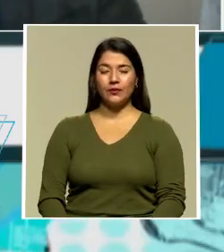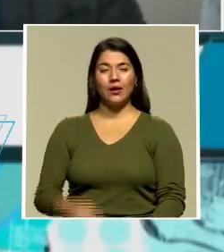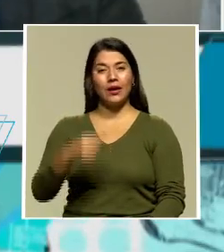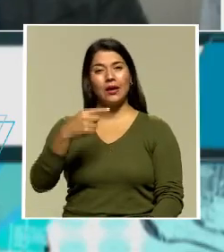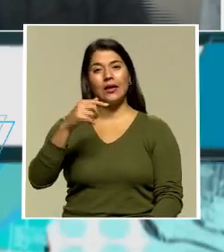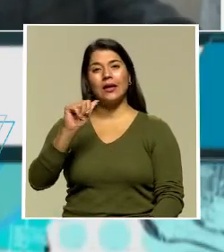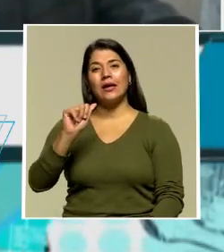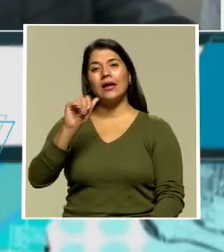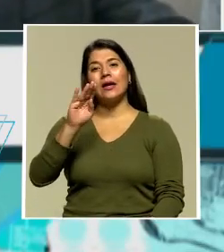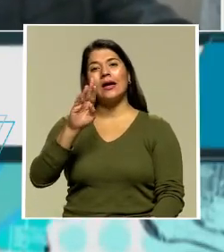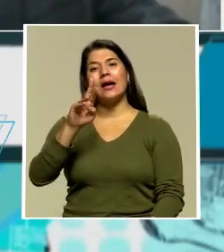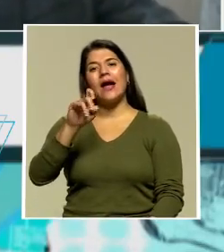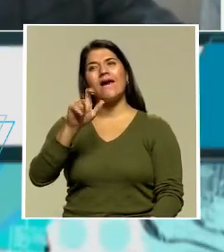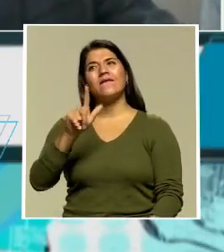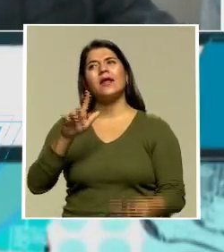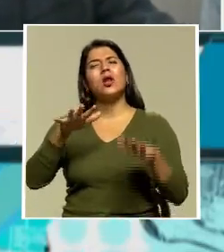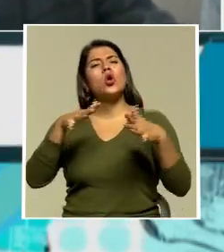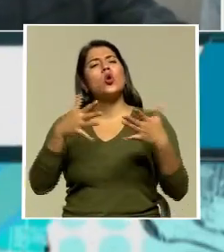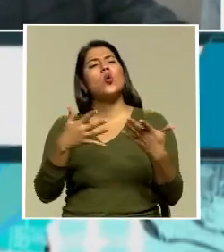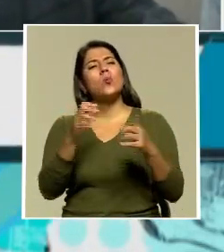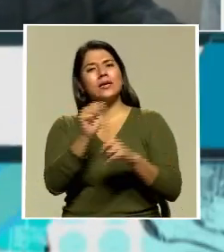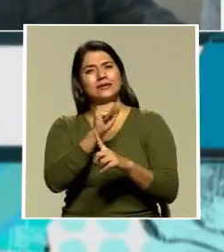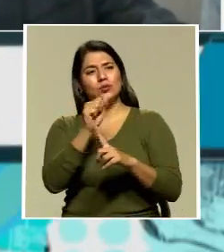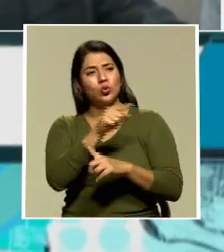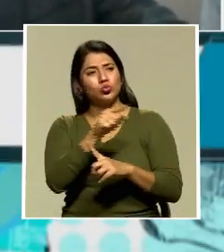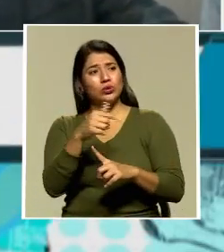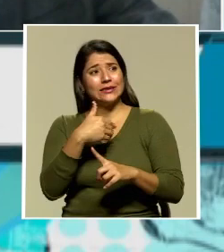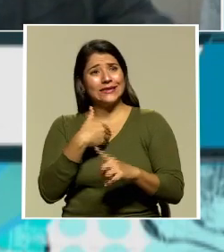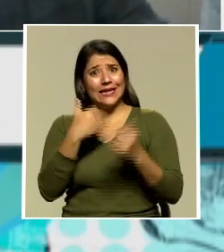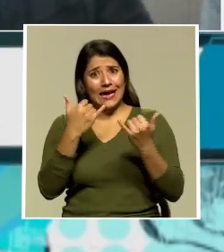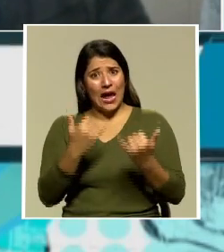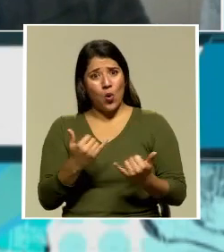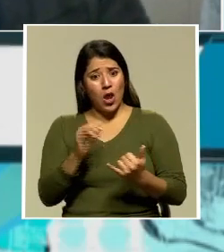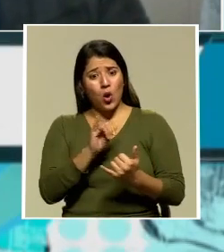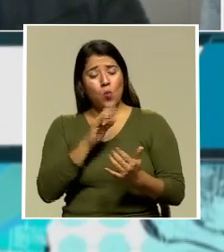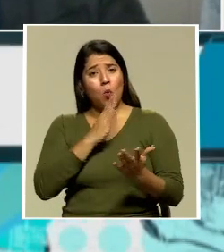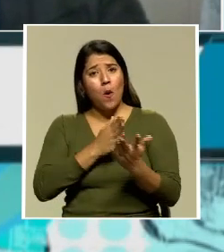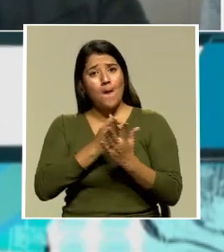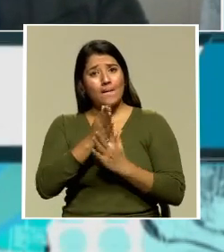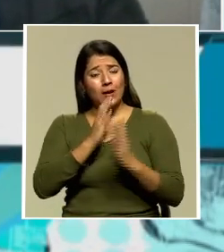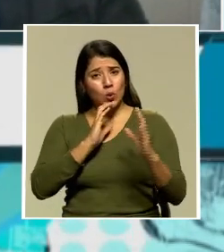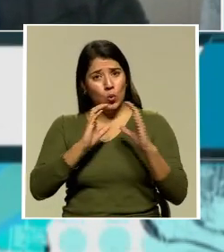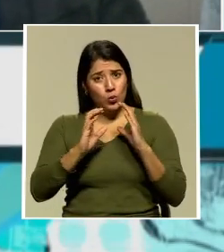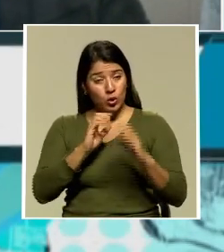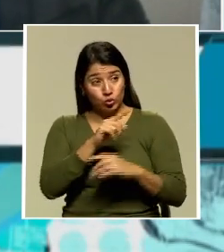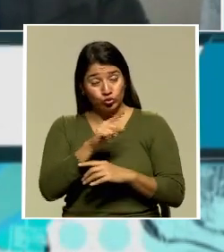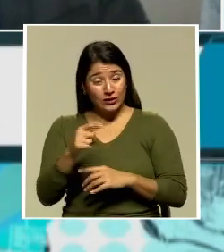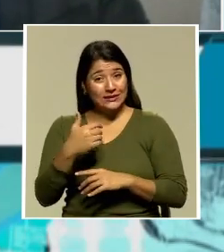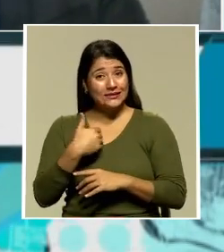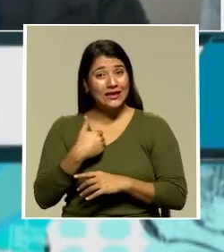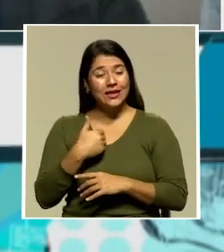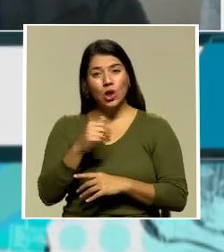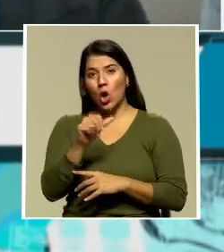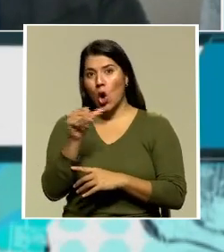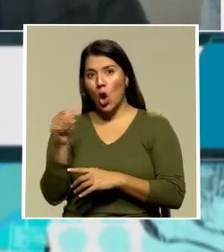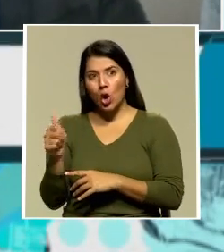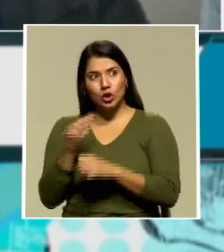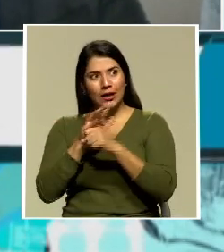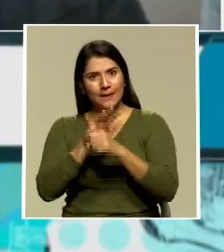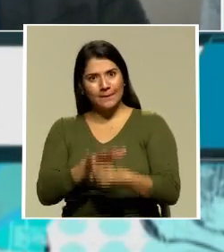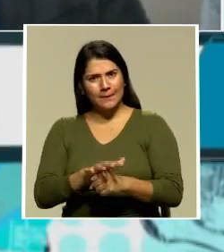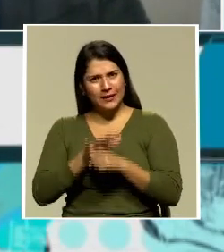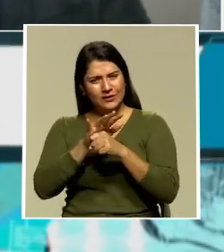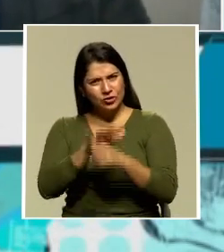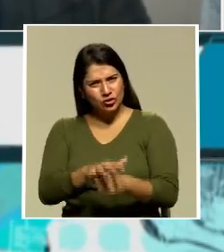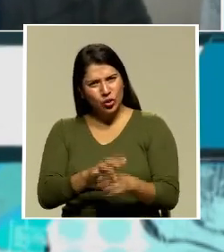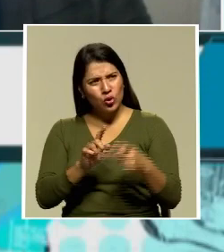Gabriel, ¿cuál es la situación que están viviendo ustedes en este momento como medios de comunicación? ¿Han tenido otro tipo de presión, incluso